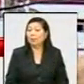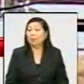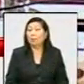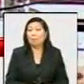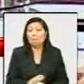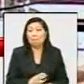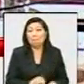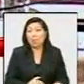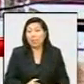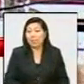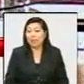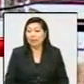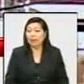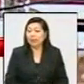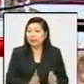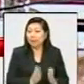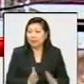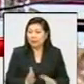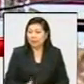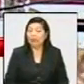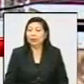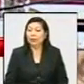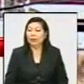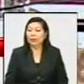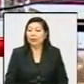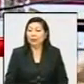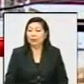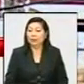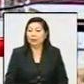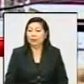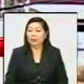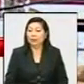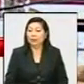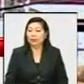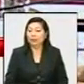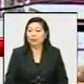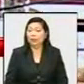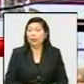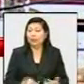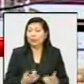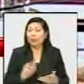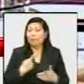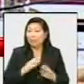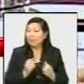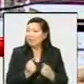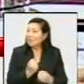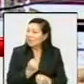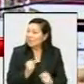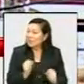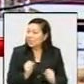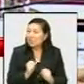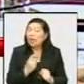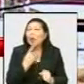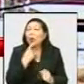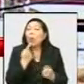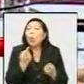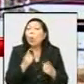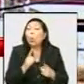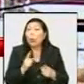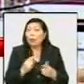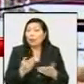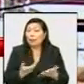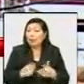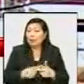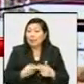menos ser reestructurada. Quisiéramos hoy día que en esta mesa, sé que es imposible, pero que nos digan cuándo vamos